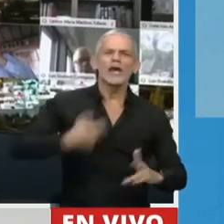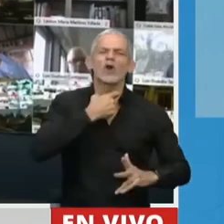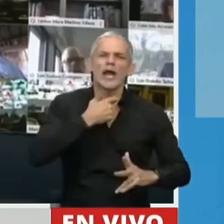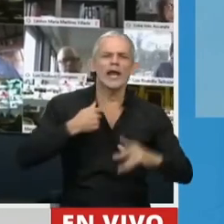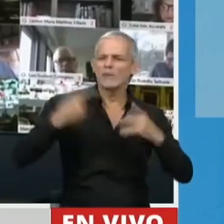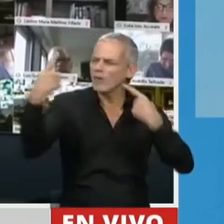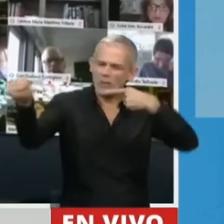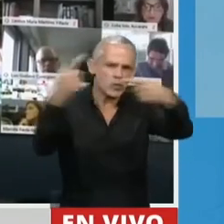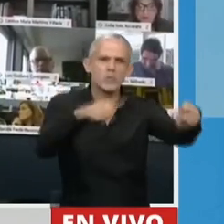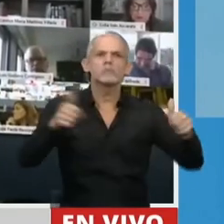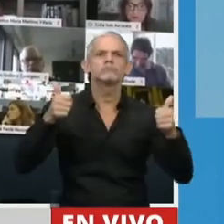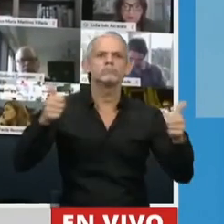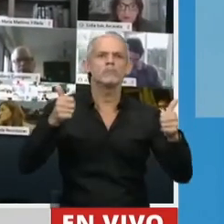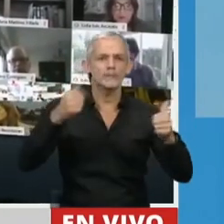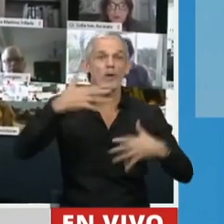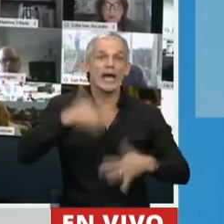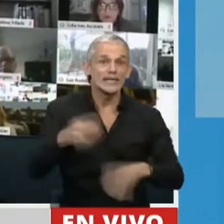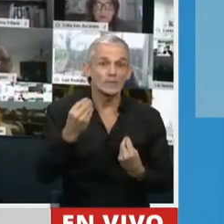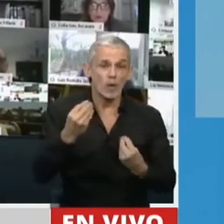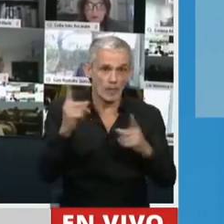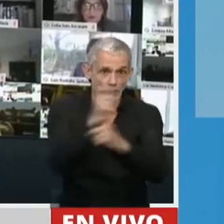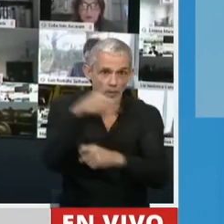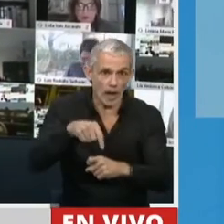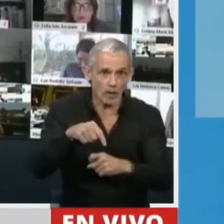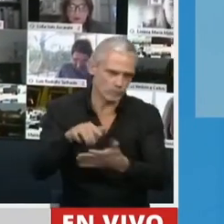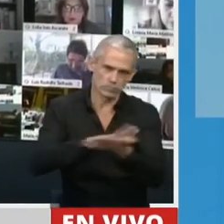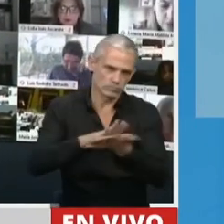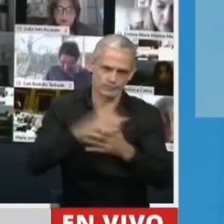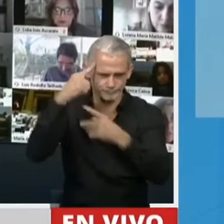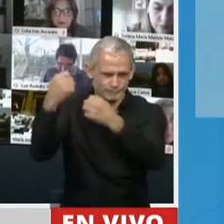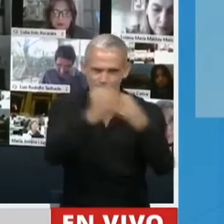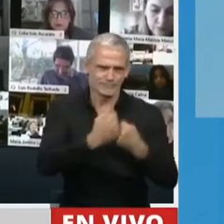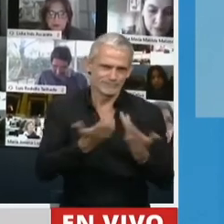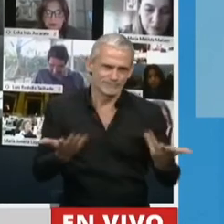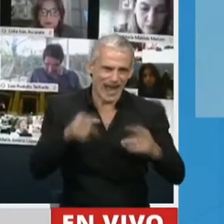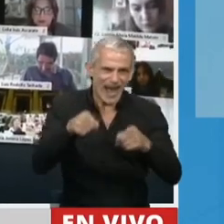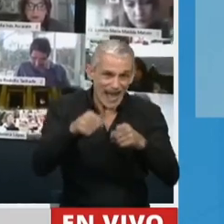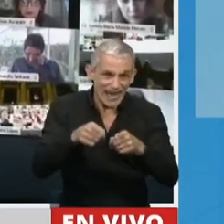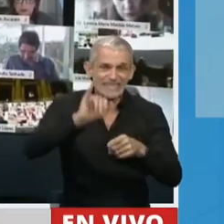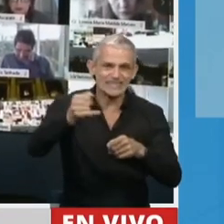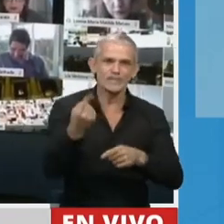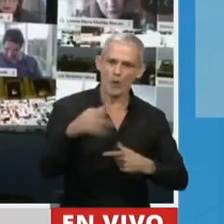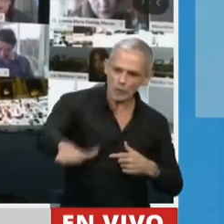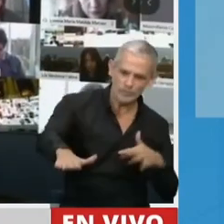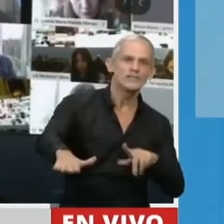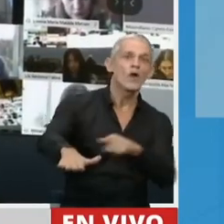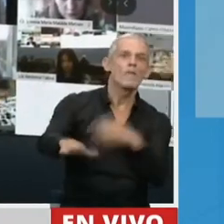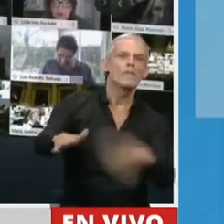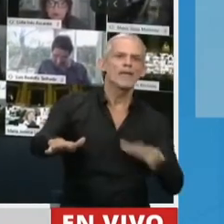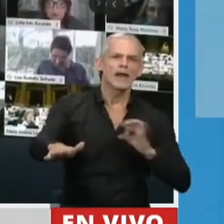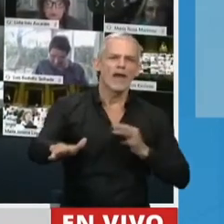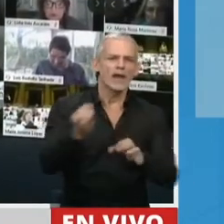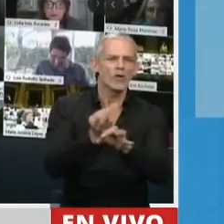queremos ser, pero sí entendemos que este problema hay que resolverlo, porque ahí hay un chico que pierde